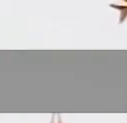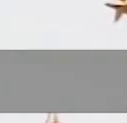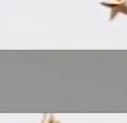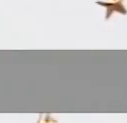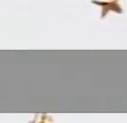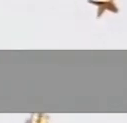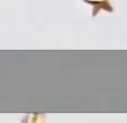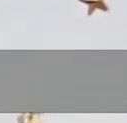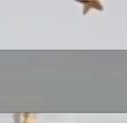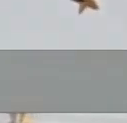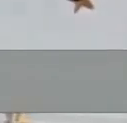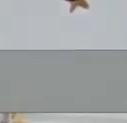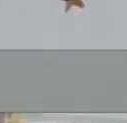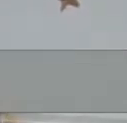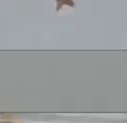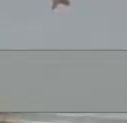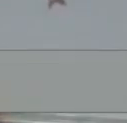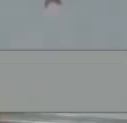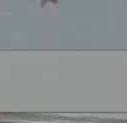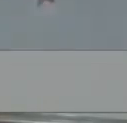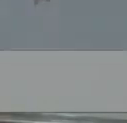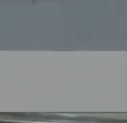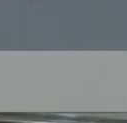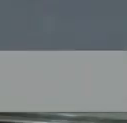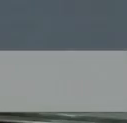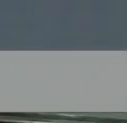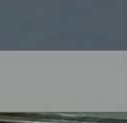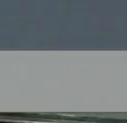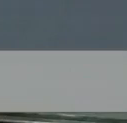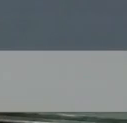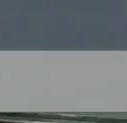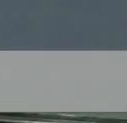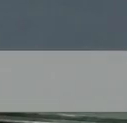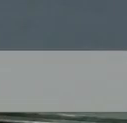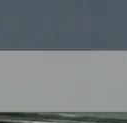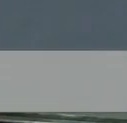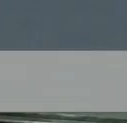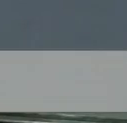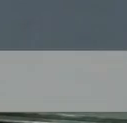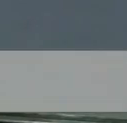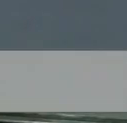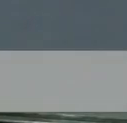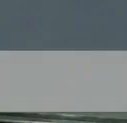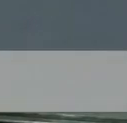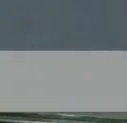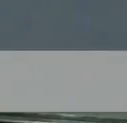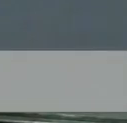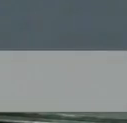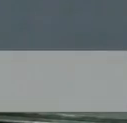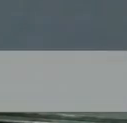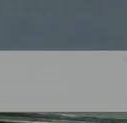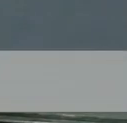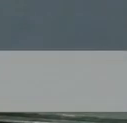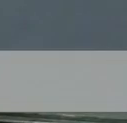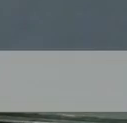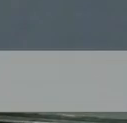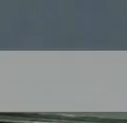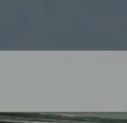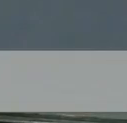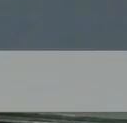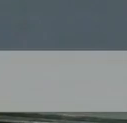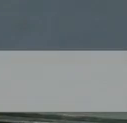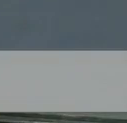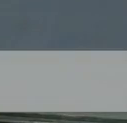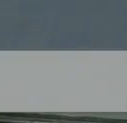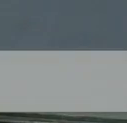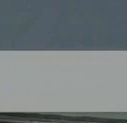Moros, encabezado o ayudado por las diferentes grupos que integran el Gran Polo Patriótico,